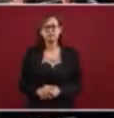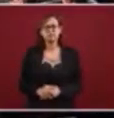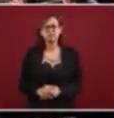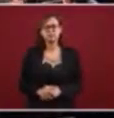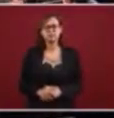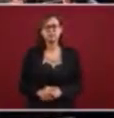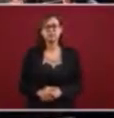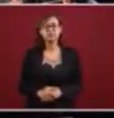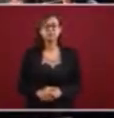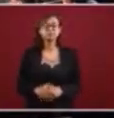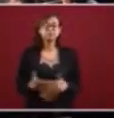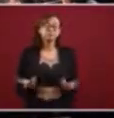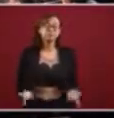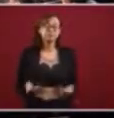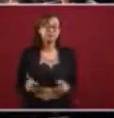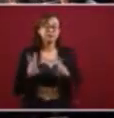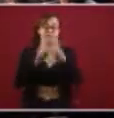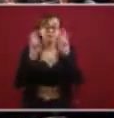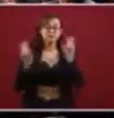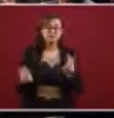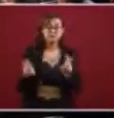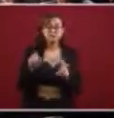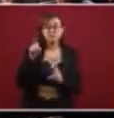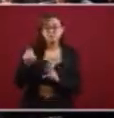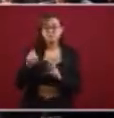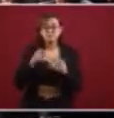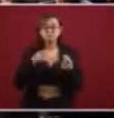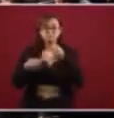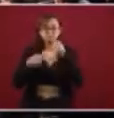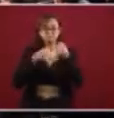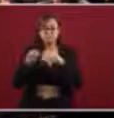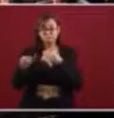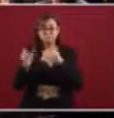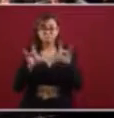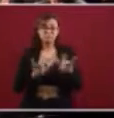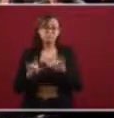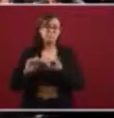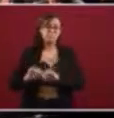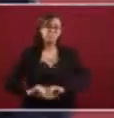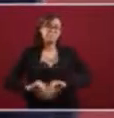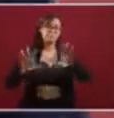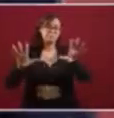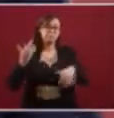Sobre las grabaciones que se están difundiendo